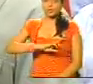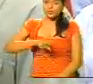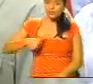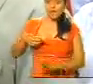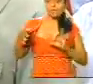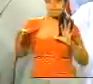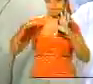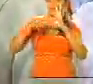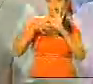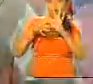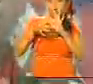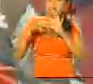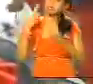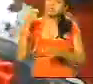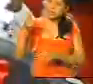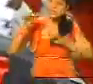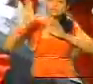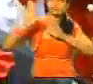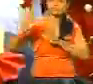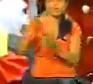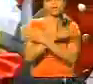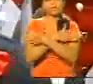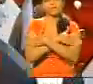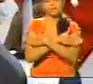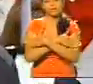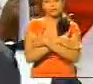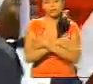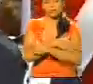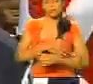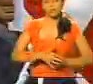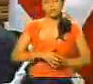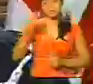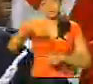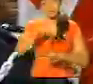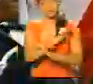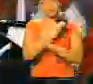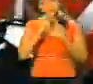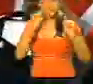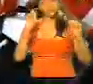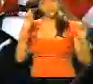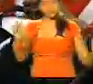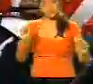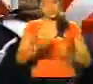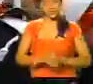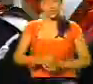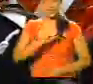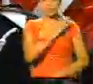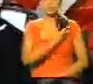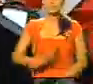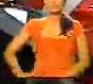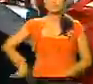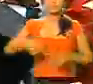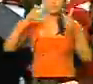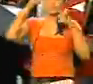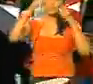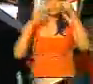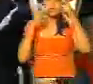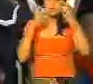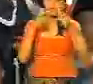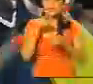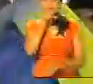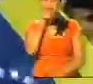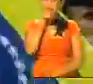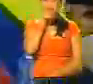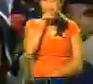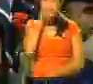unimos a la felicitación que en horas de la mañana el comandante presidente Hugo Chávez escribió por su